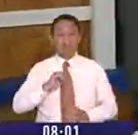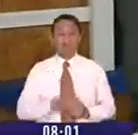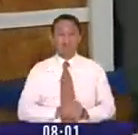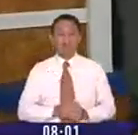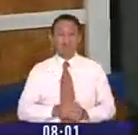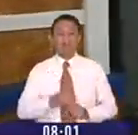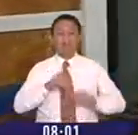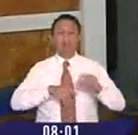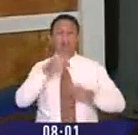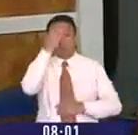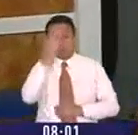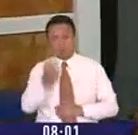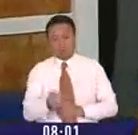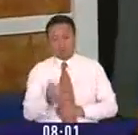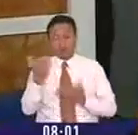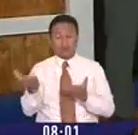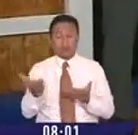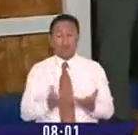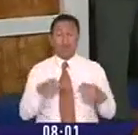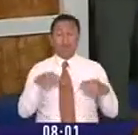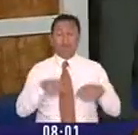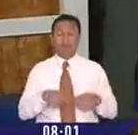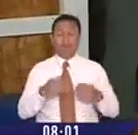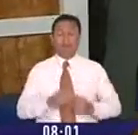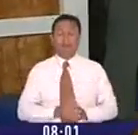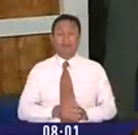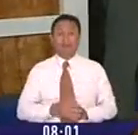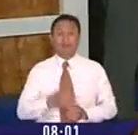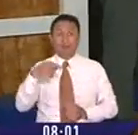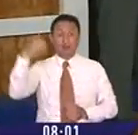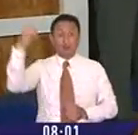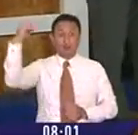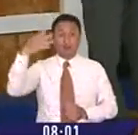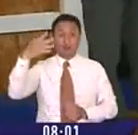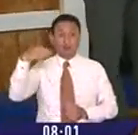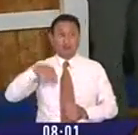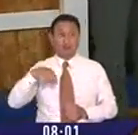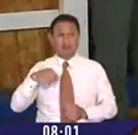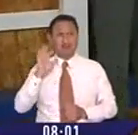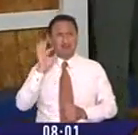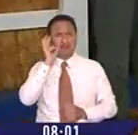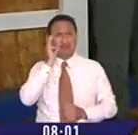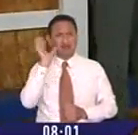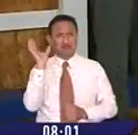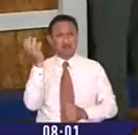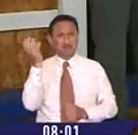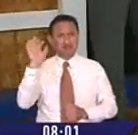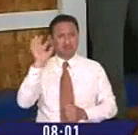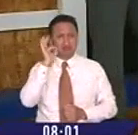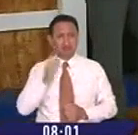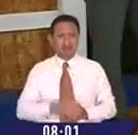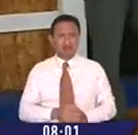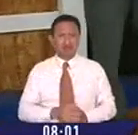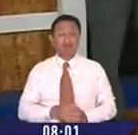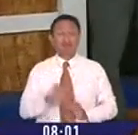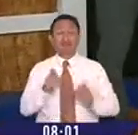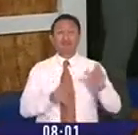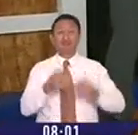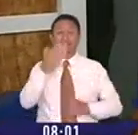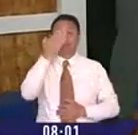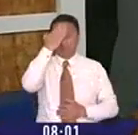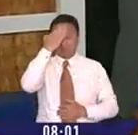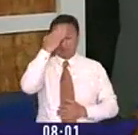Robert, amigos, muy buenos días. Bienvenidos a este su espacio. Una mañana soleada, un clima lindo, lindo de para este día. Dicen los entendidos en